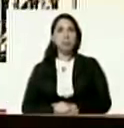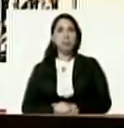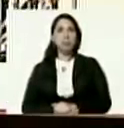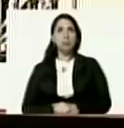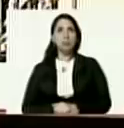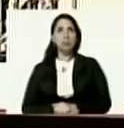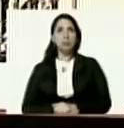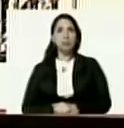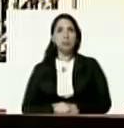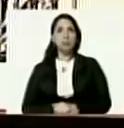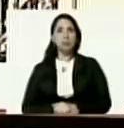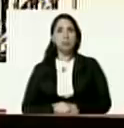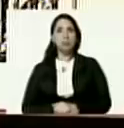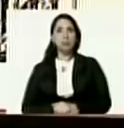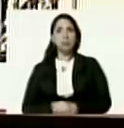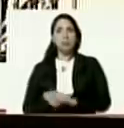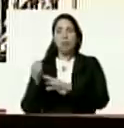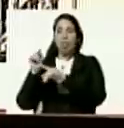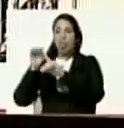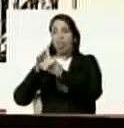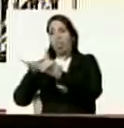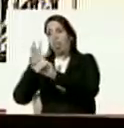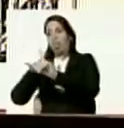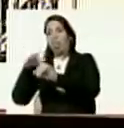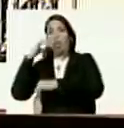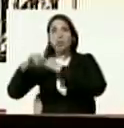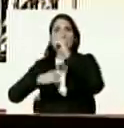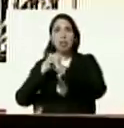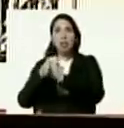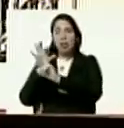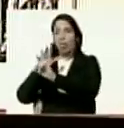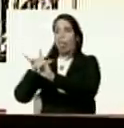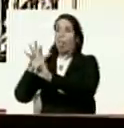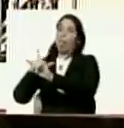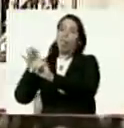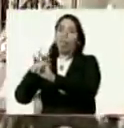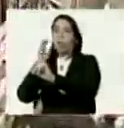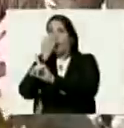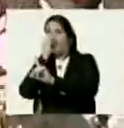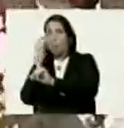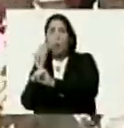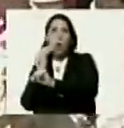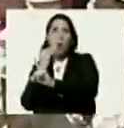Show internacional. Son showceros, son payasos.